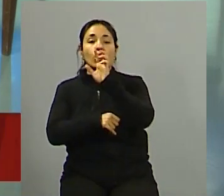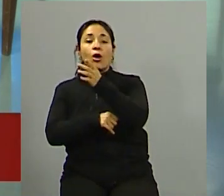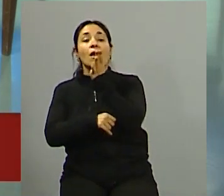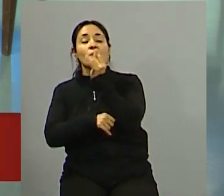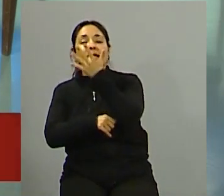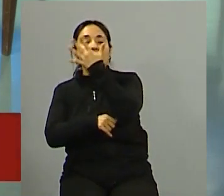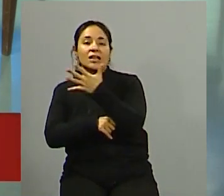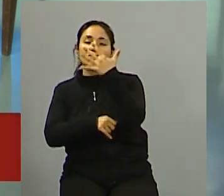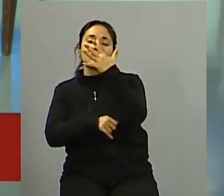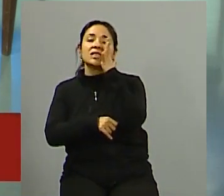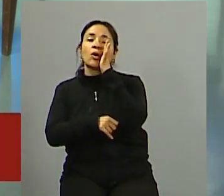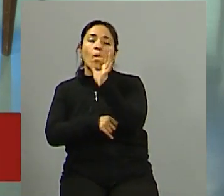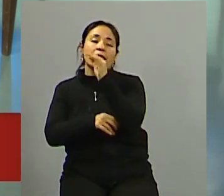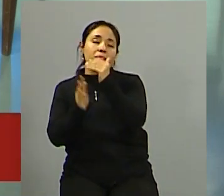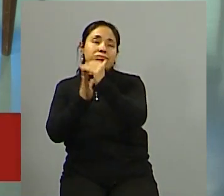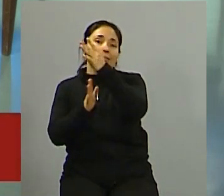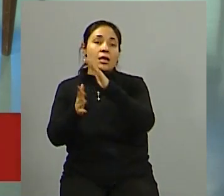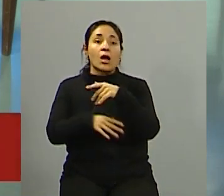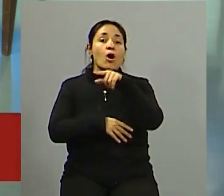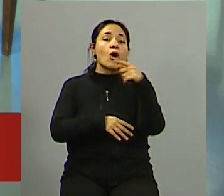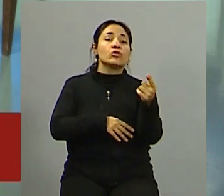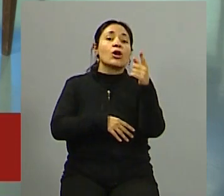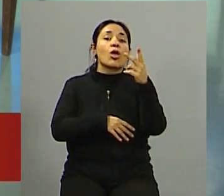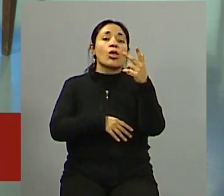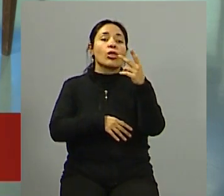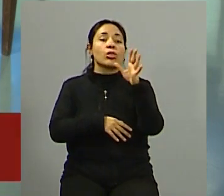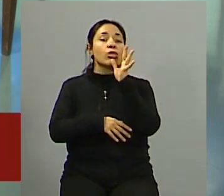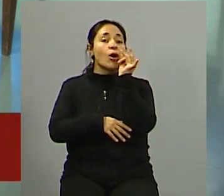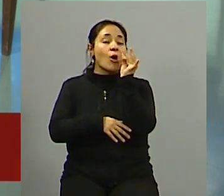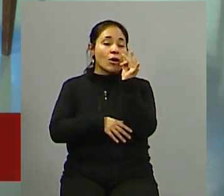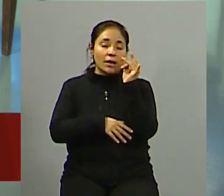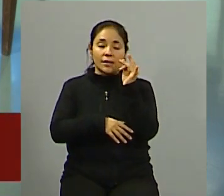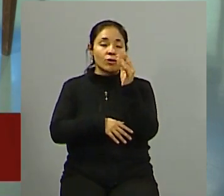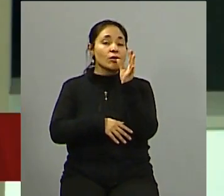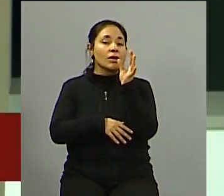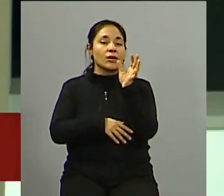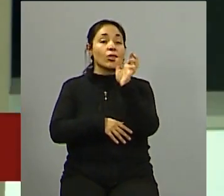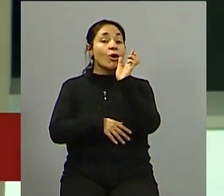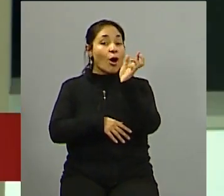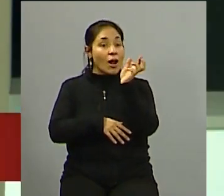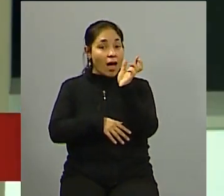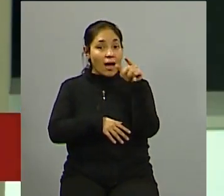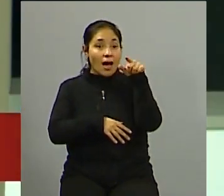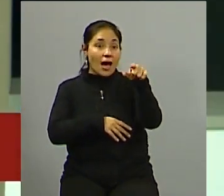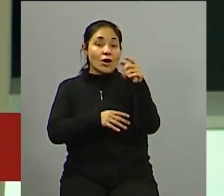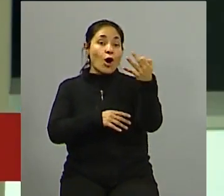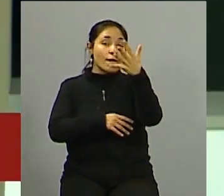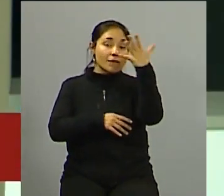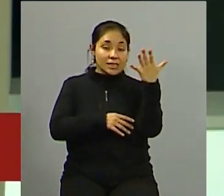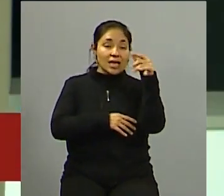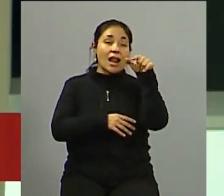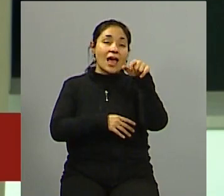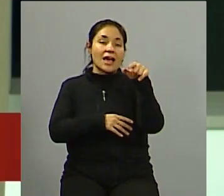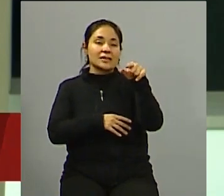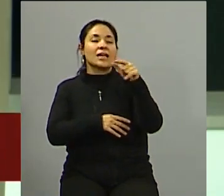pico de pesos, el dólar MEP está cerca de los 510, es decir, un dólar mucho más barato y se puede comprar de forma legal e ilimitada siempre y cuando obviamente los fondos